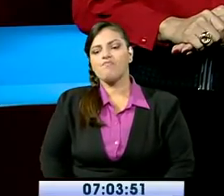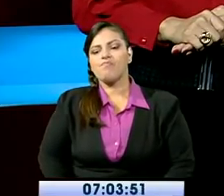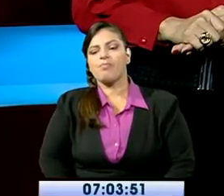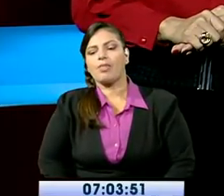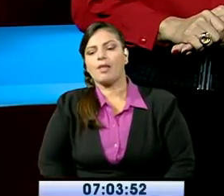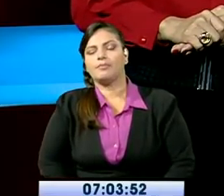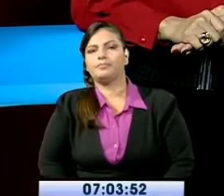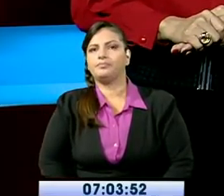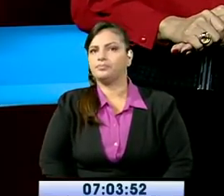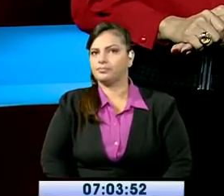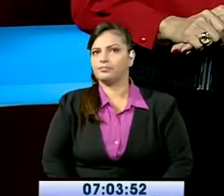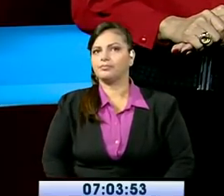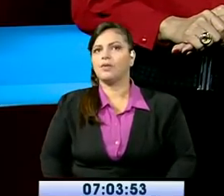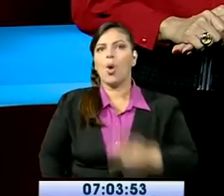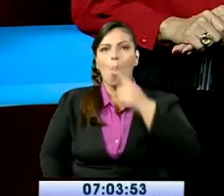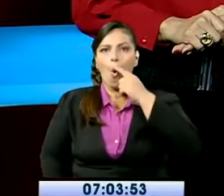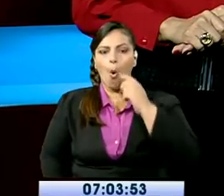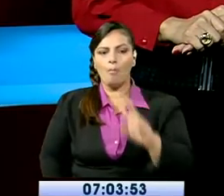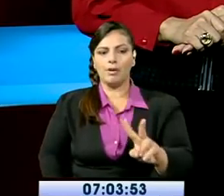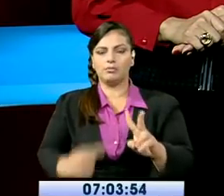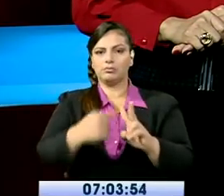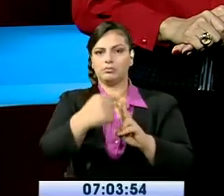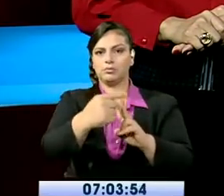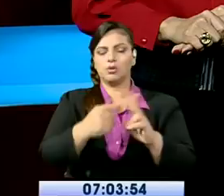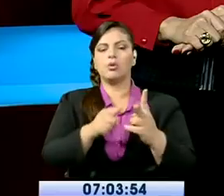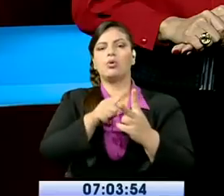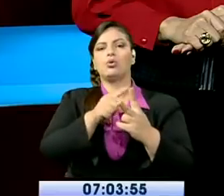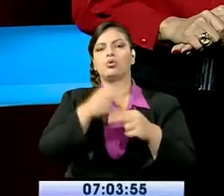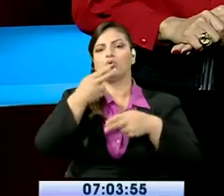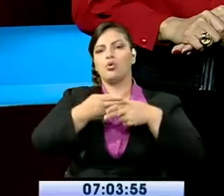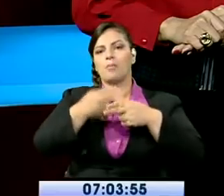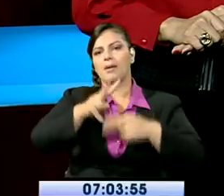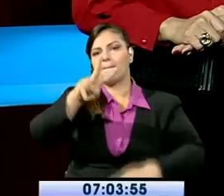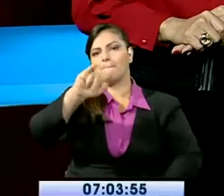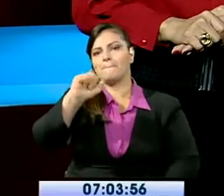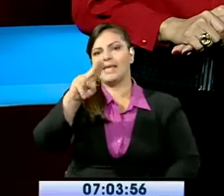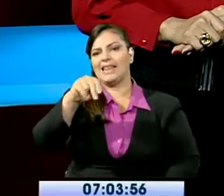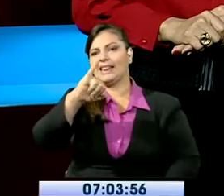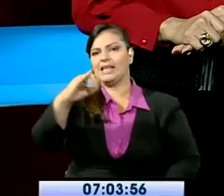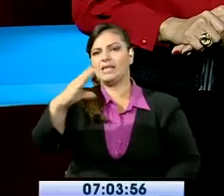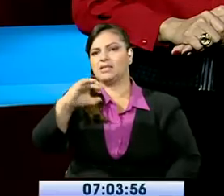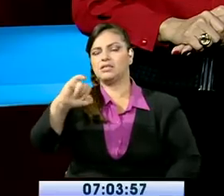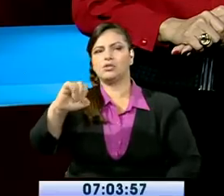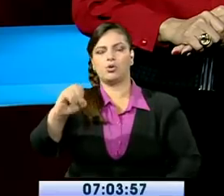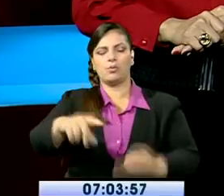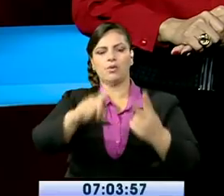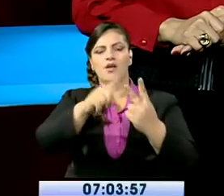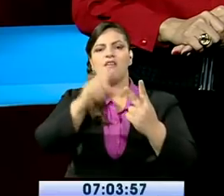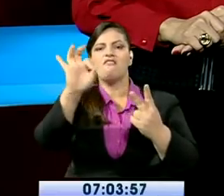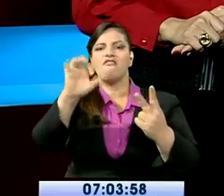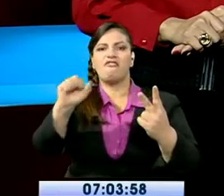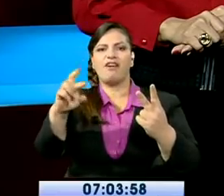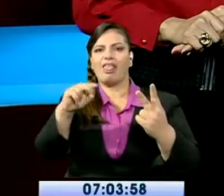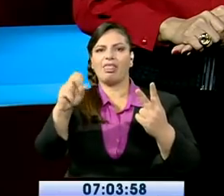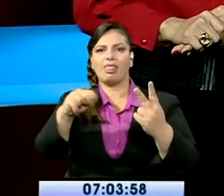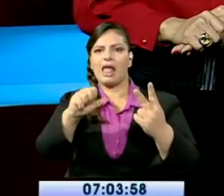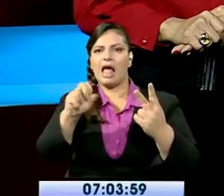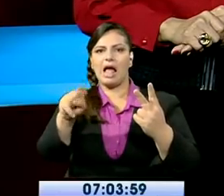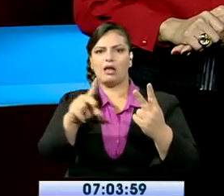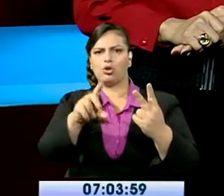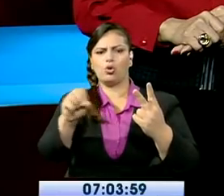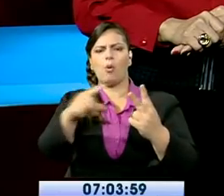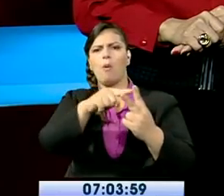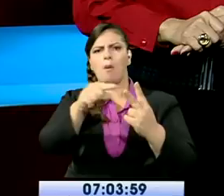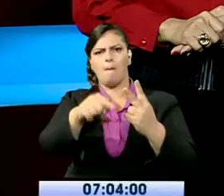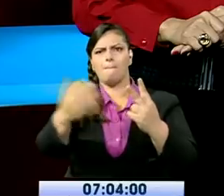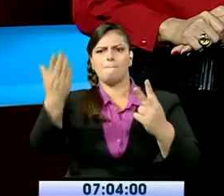los exfuncionarios del anterior gobierno, Vinicio y Fernando Alvarado, dentro de una indagación previa impulsada tras un informe de la Unidad